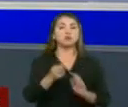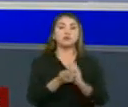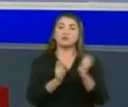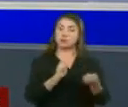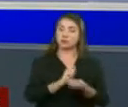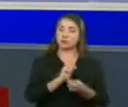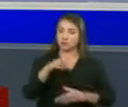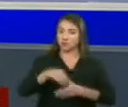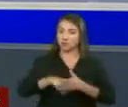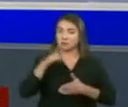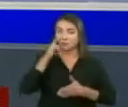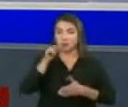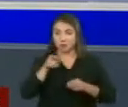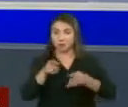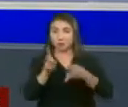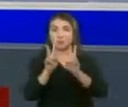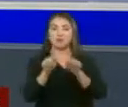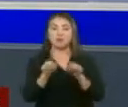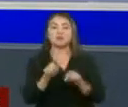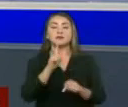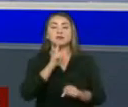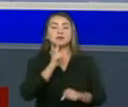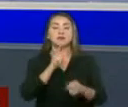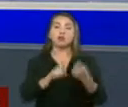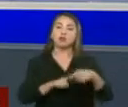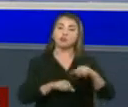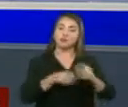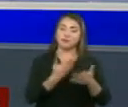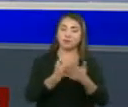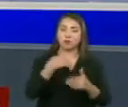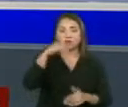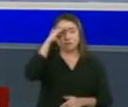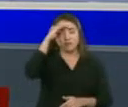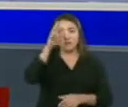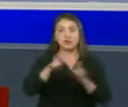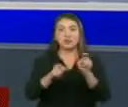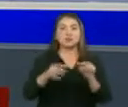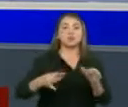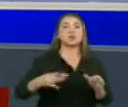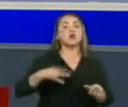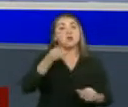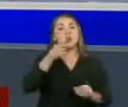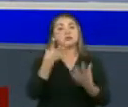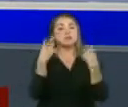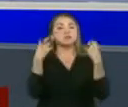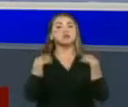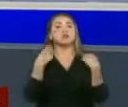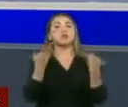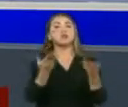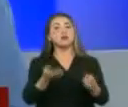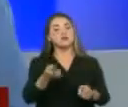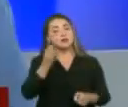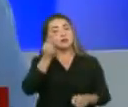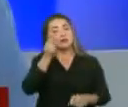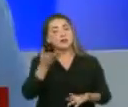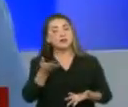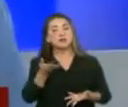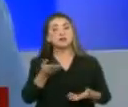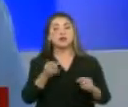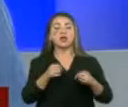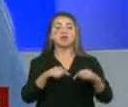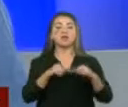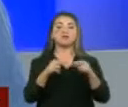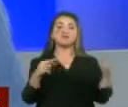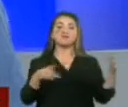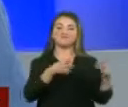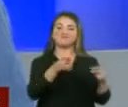modificaciones internas, pero que esto le permita tener otra vez la confianza de la ciudadanía. ¿Cuáles son esos cambios y cómo debe entenderse? Hoy día hay un puente cortado entre